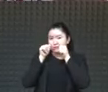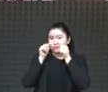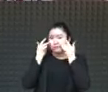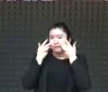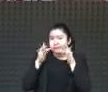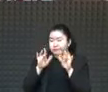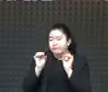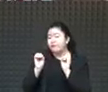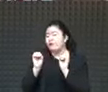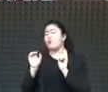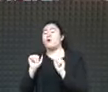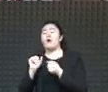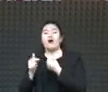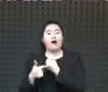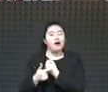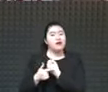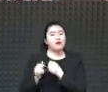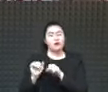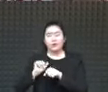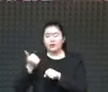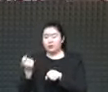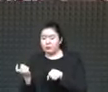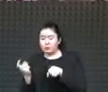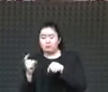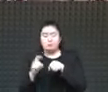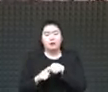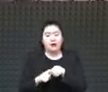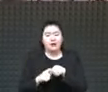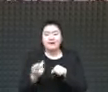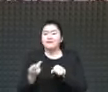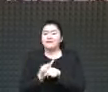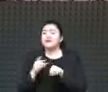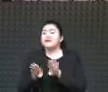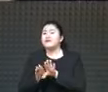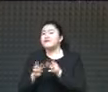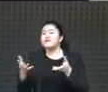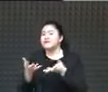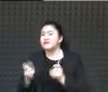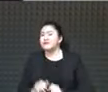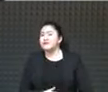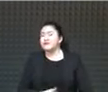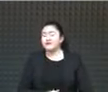¿Cómo va a ser esta actualización del padrón de Mi Beca para empezar?